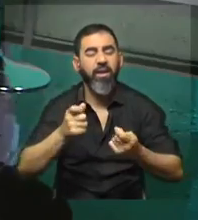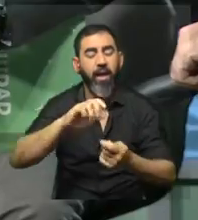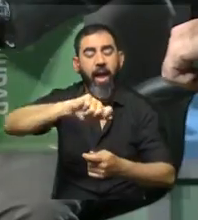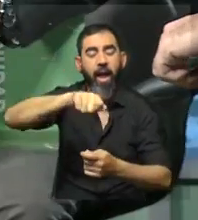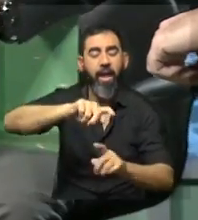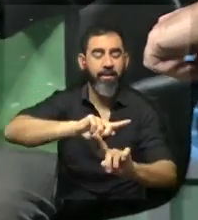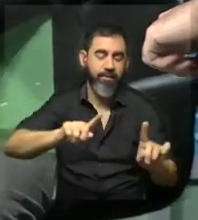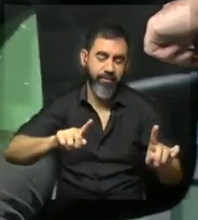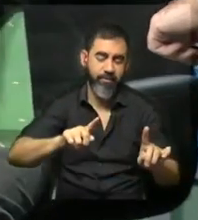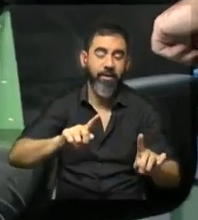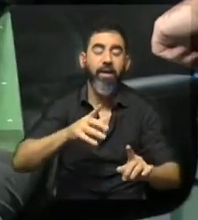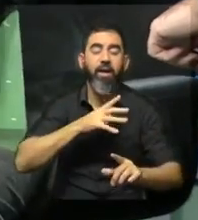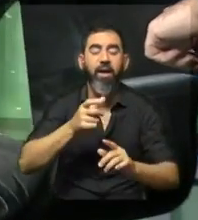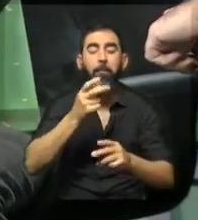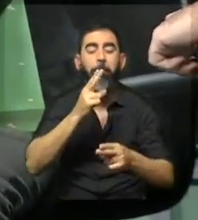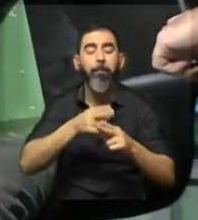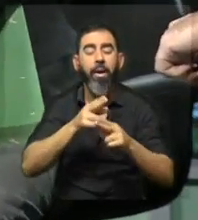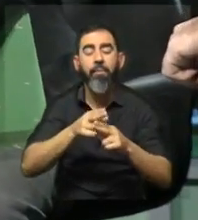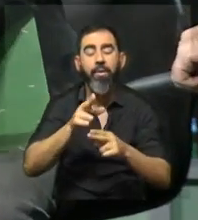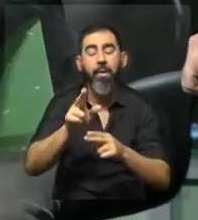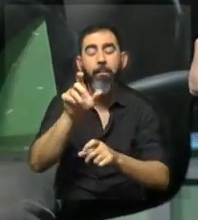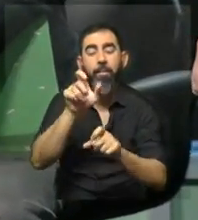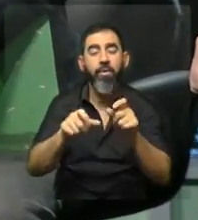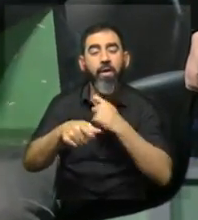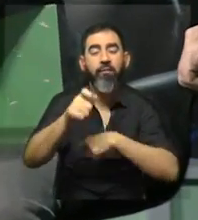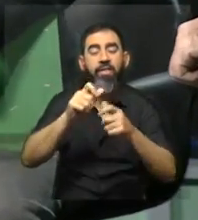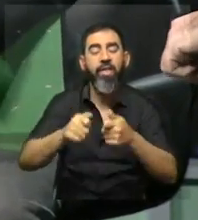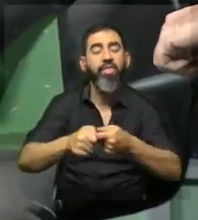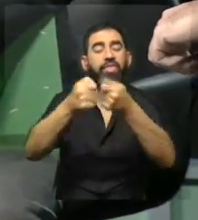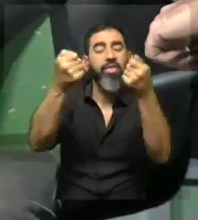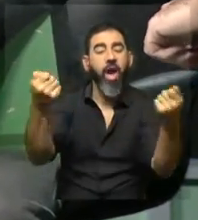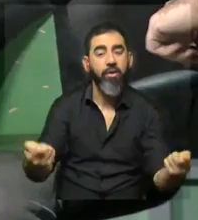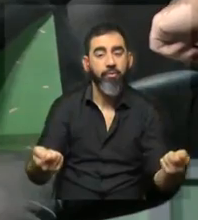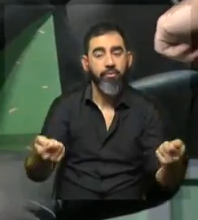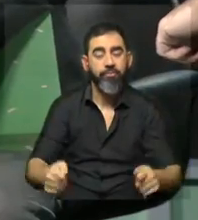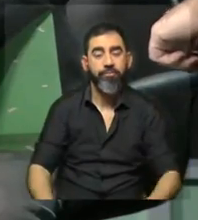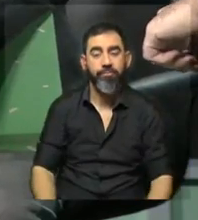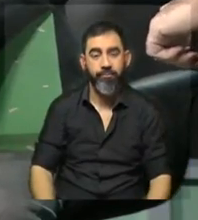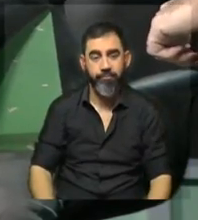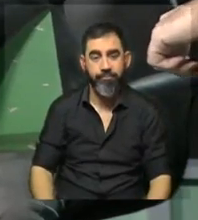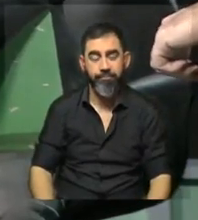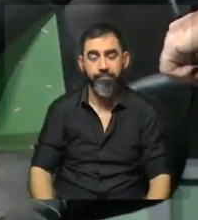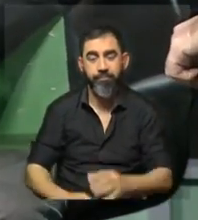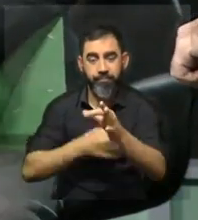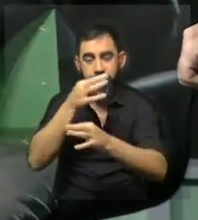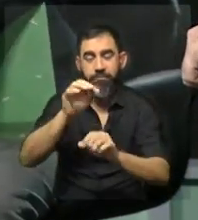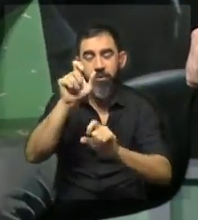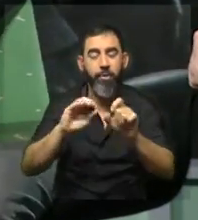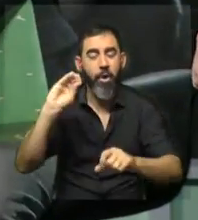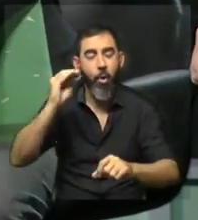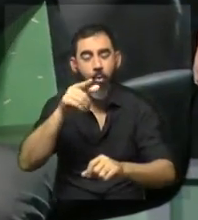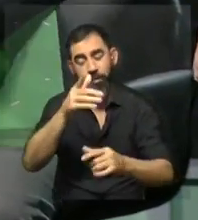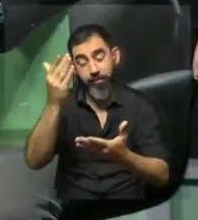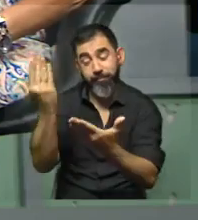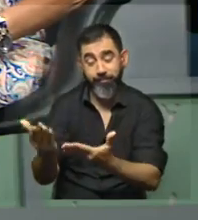canilla chica, sino que canillita se le decían a los que vendían diarios. ¿En serio? Sí, pero espere poquito. Porque Pilar es muy chica. Se lo estoy explicando a la gente chica como usted, Pilar.